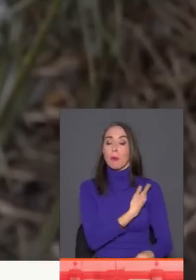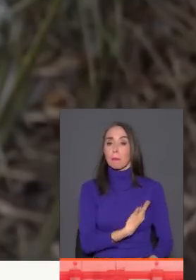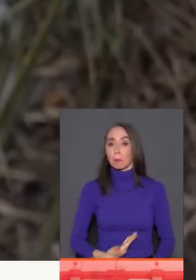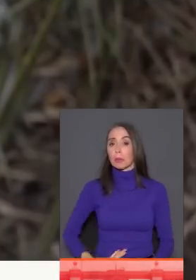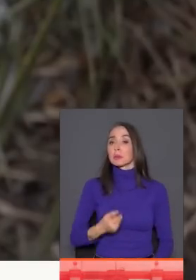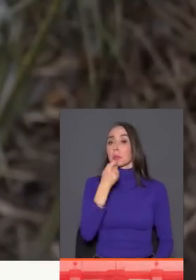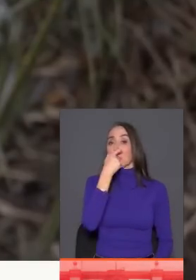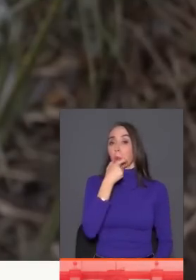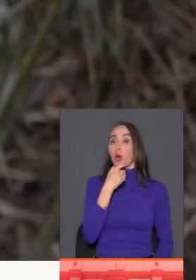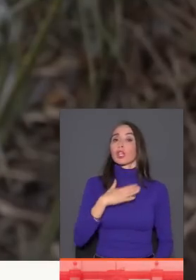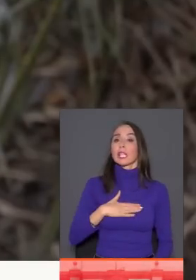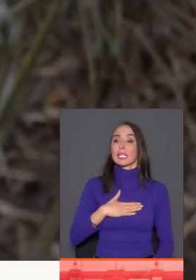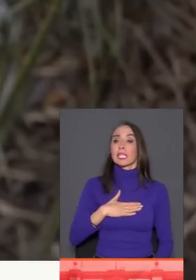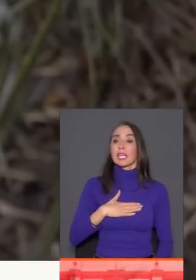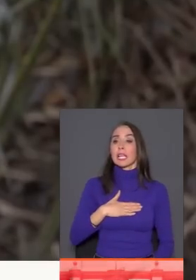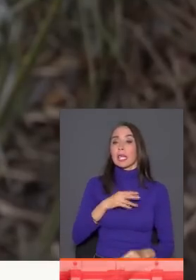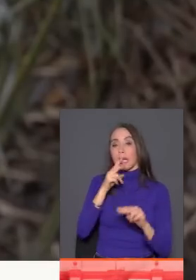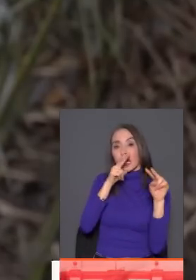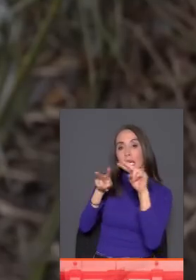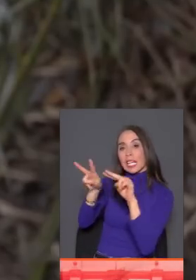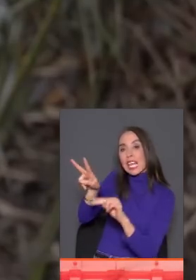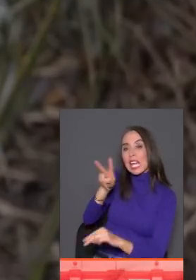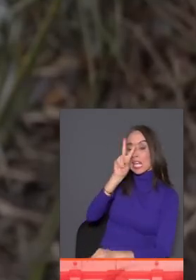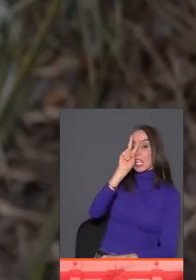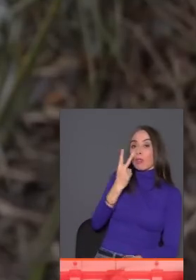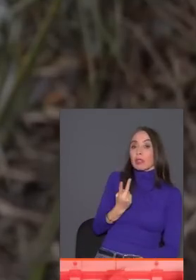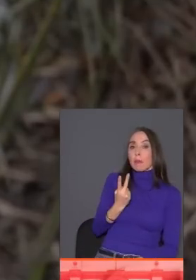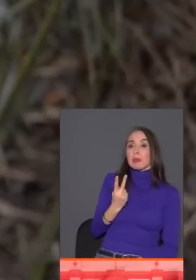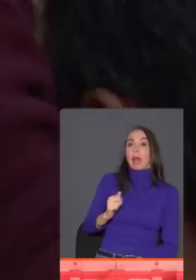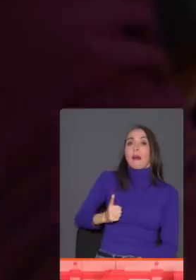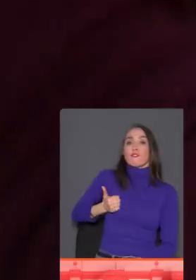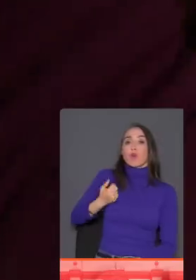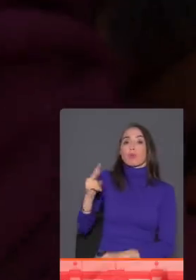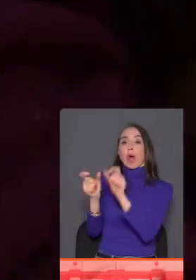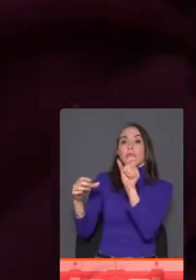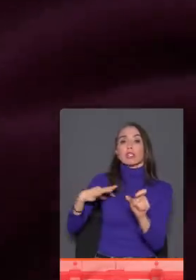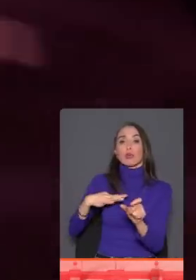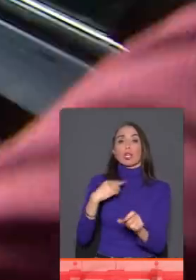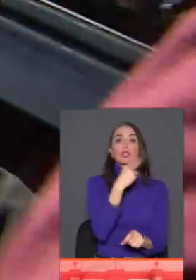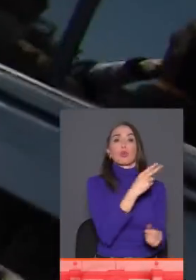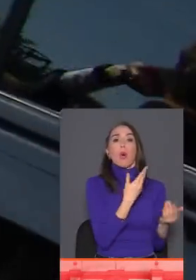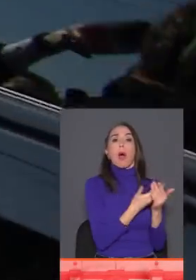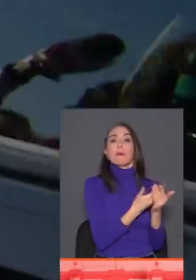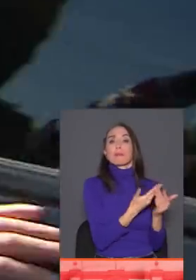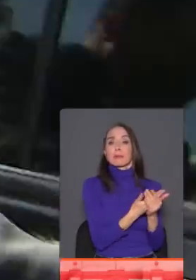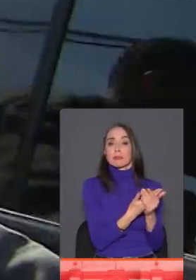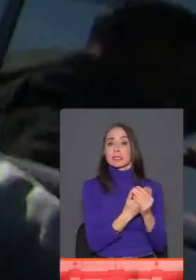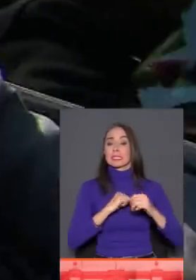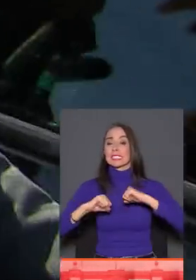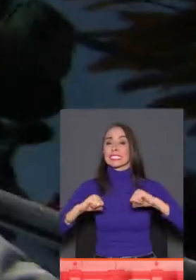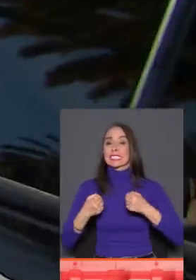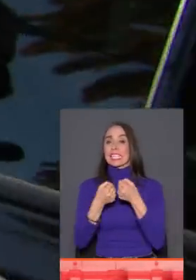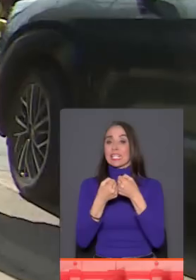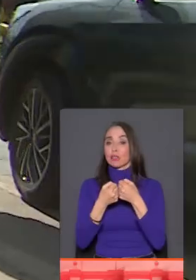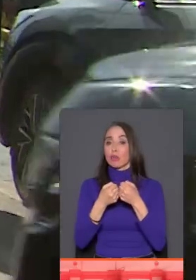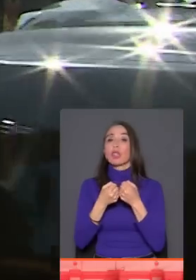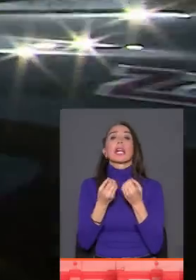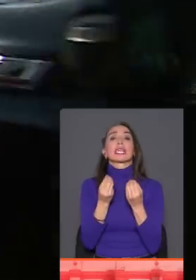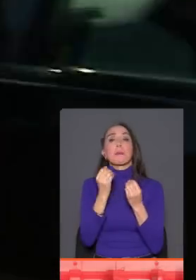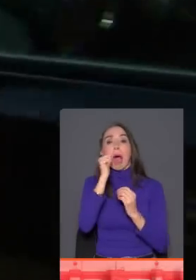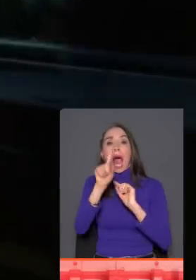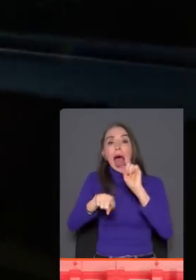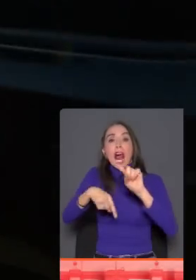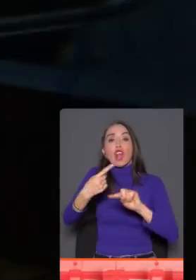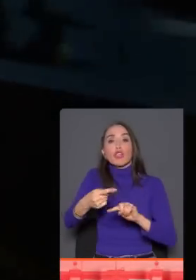pretende interpretar la voluntad del pueblo según su propia conveniencia creciente tensión con miras al día después del plebiscito